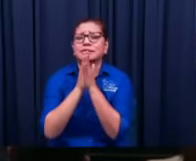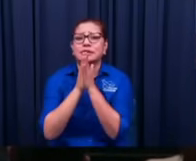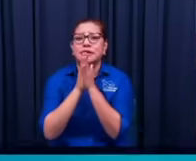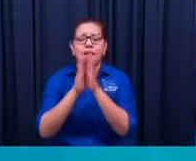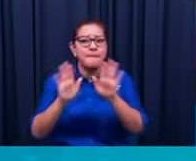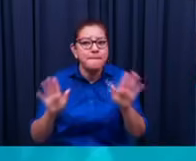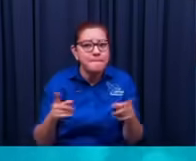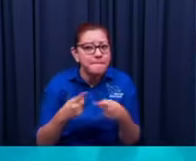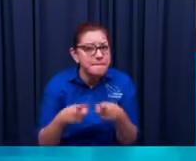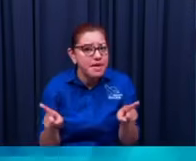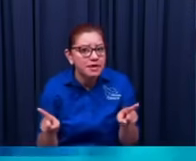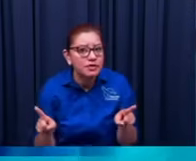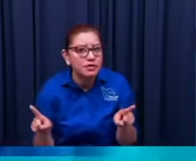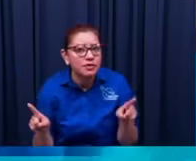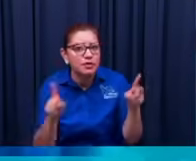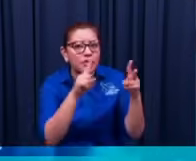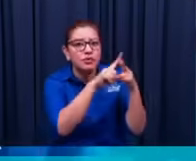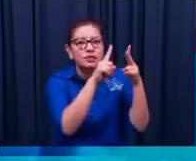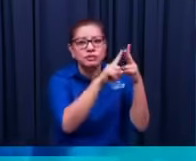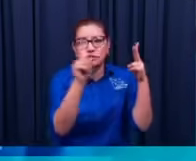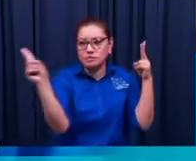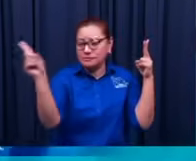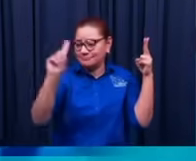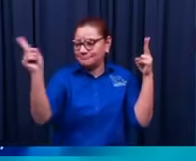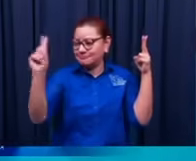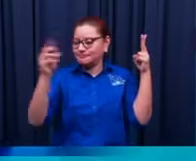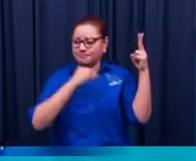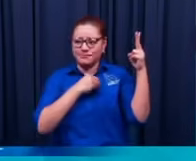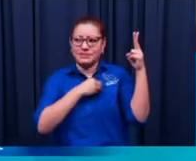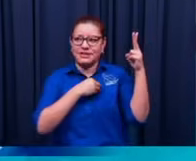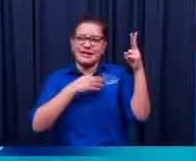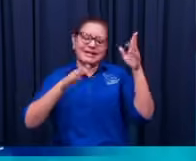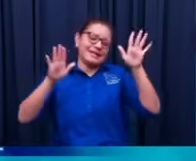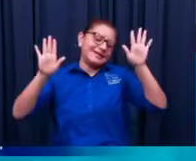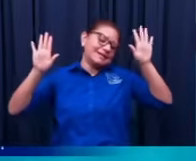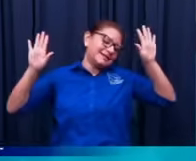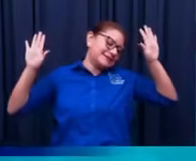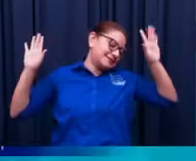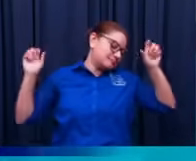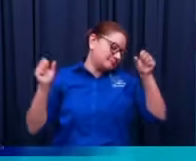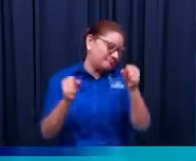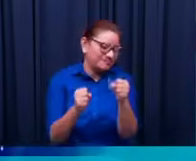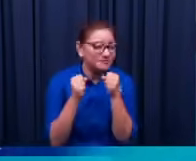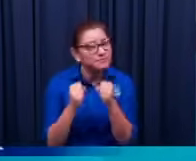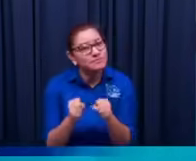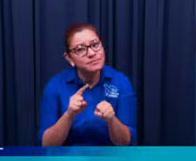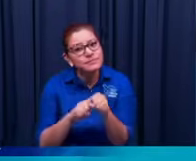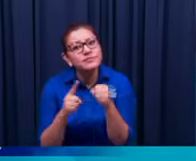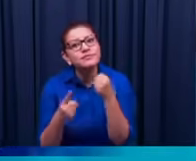Ahora, si uno de los dos dice yo no quiero, entonces ahí ya se puso seria la cosa. Pero con el que quiera hay que